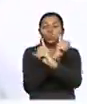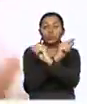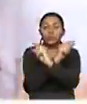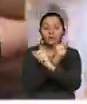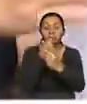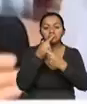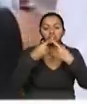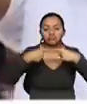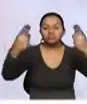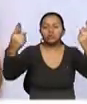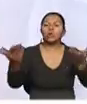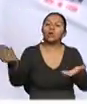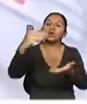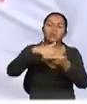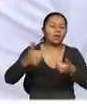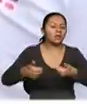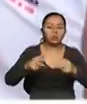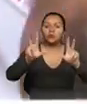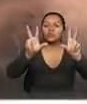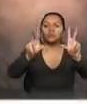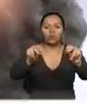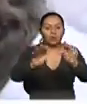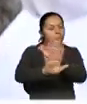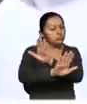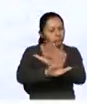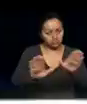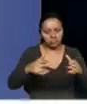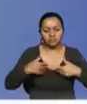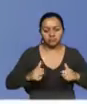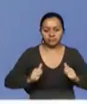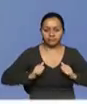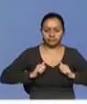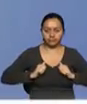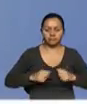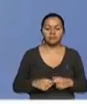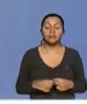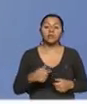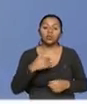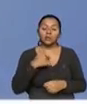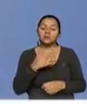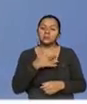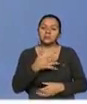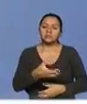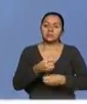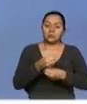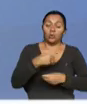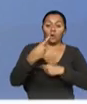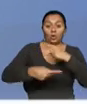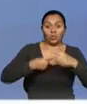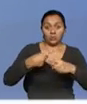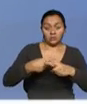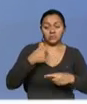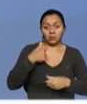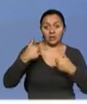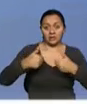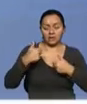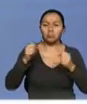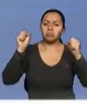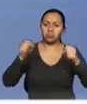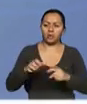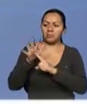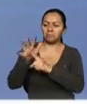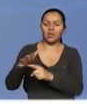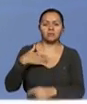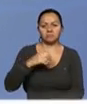decisión de no postular nuevamente para la presidencia de la República. Estoy seguro que de ser candidato los derrotaría nuevamente.